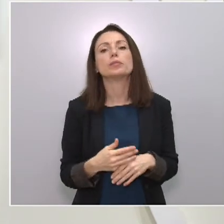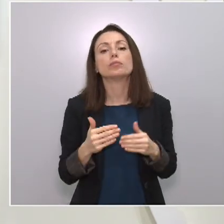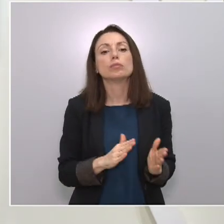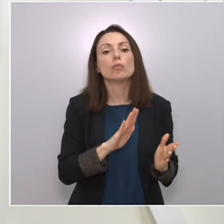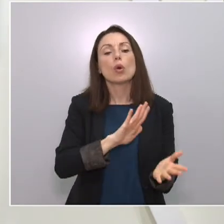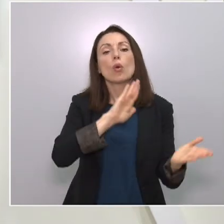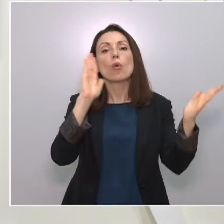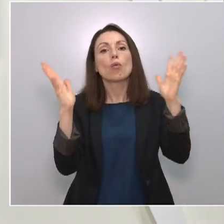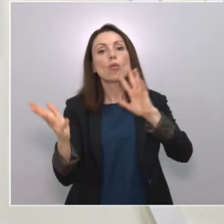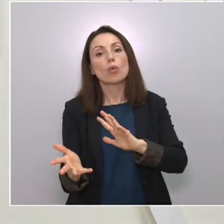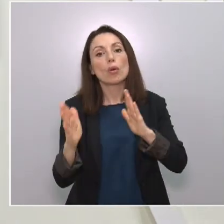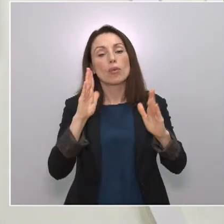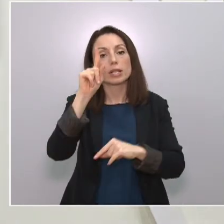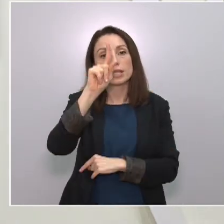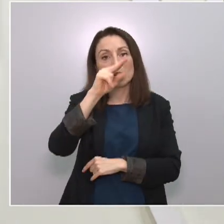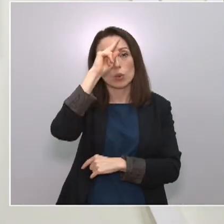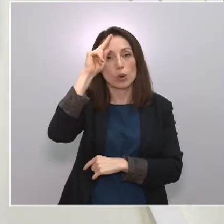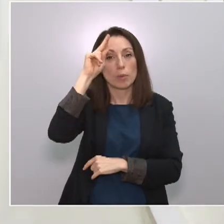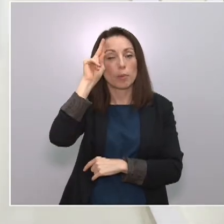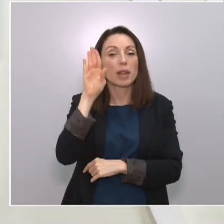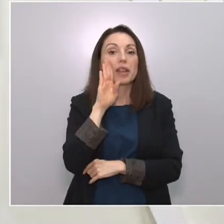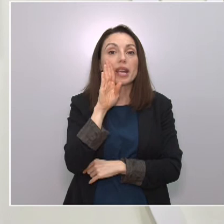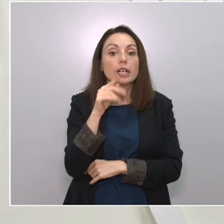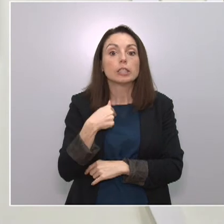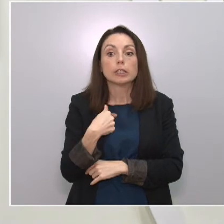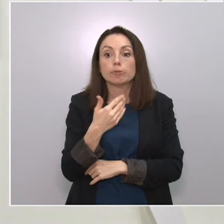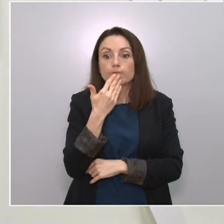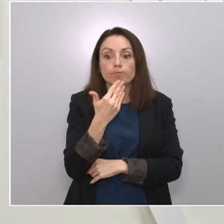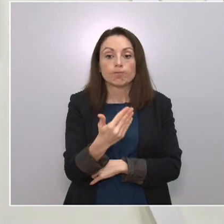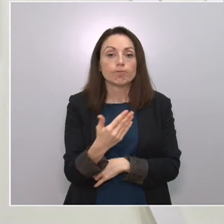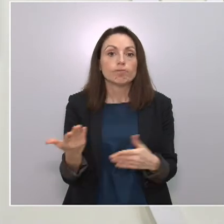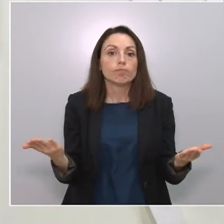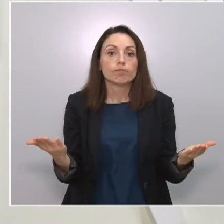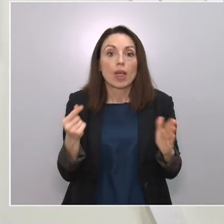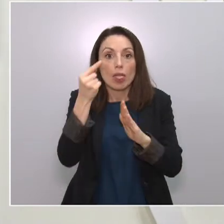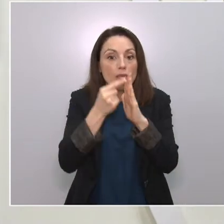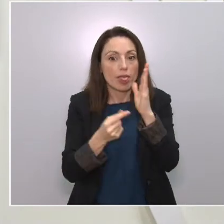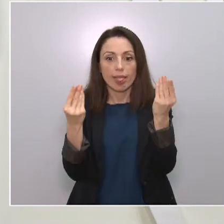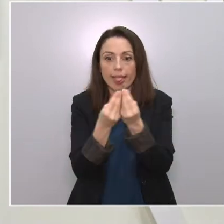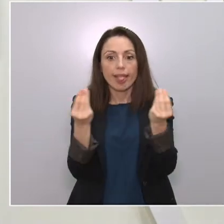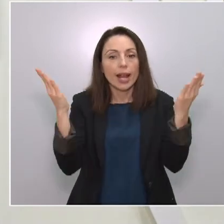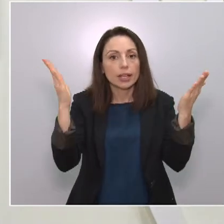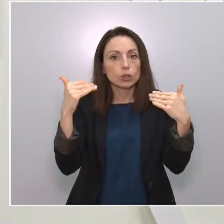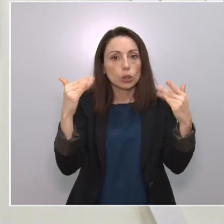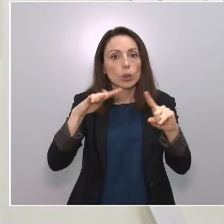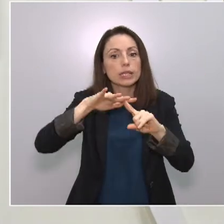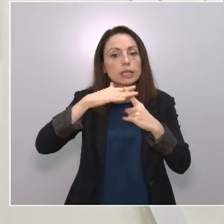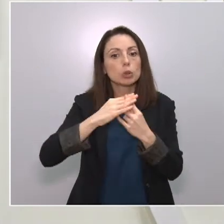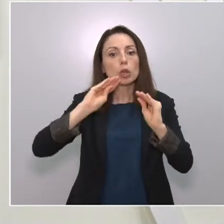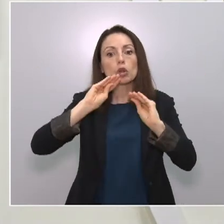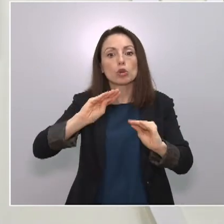fase 1 de Madrid, yo sinceramente no tengo los datos, ni sé cuáles son las